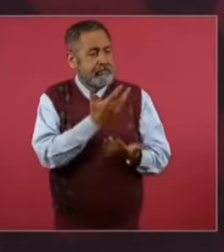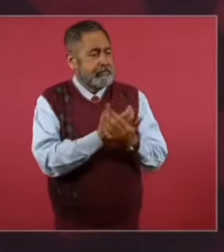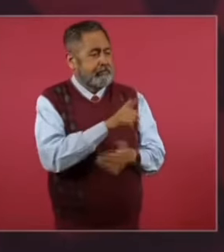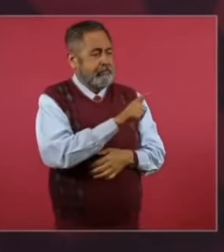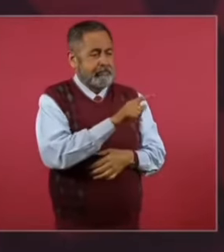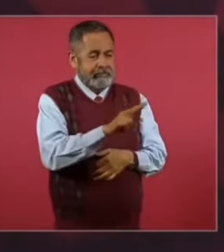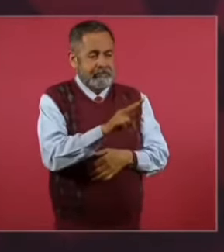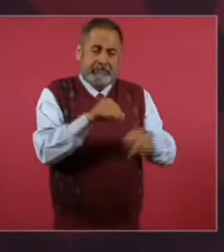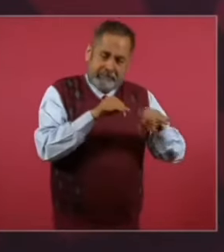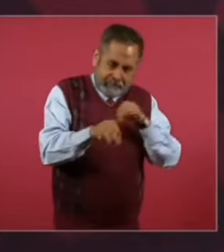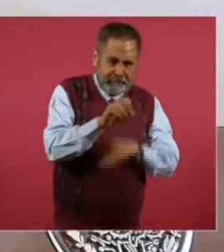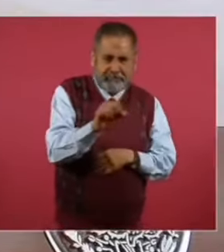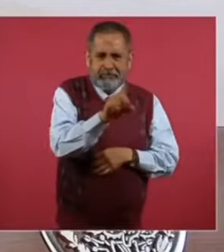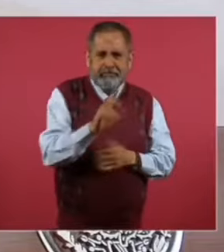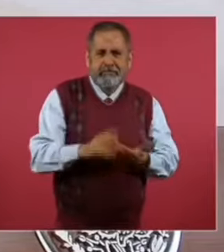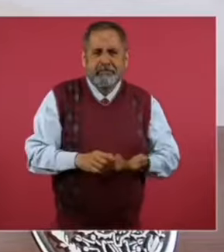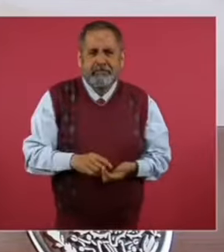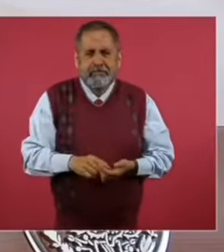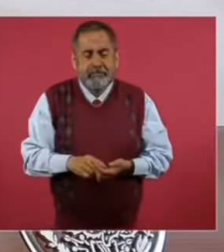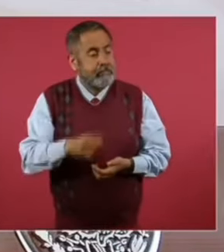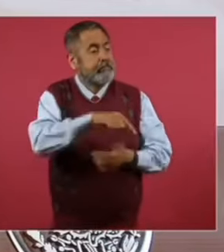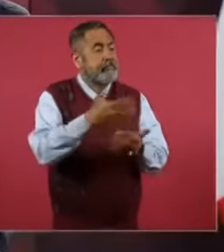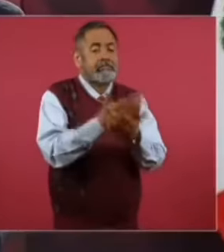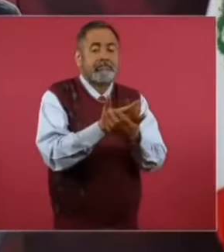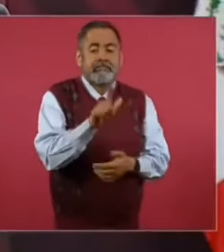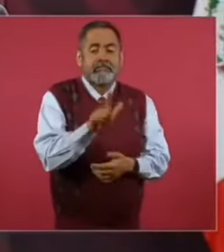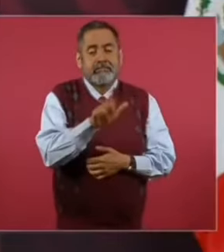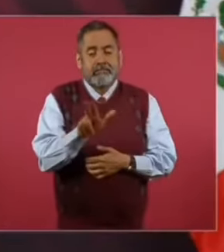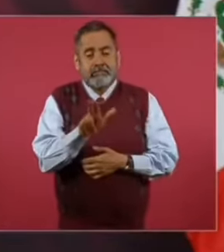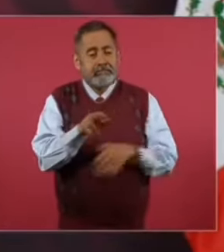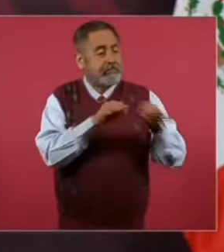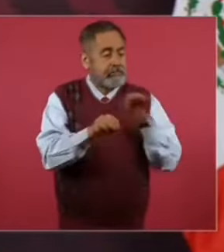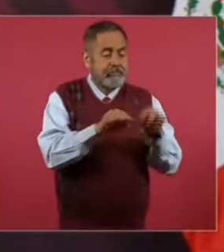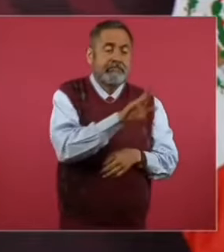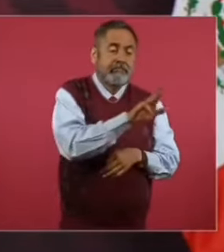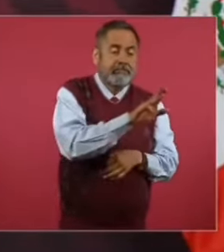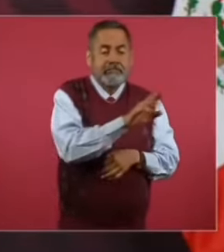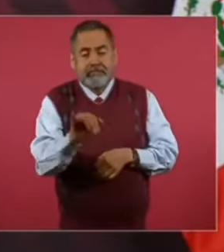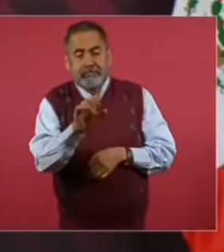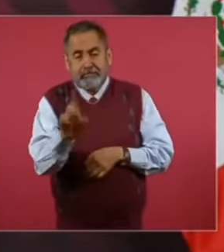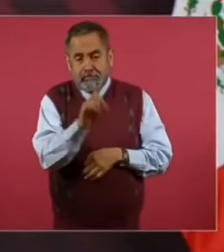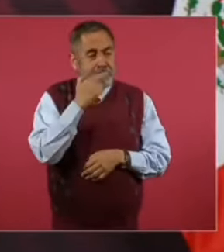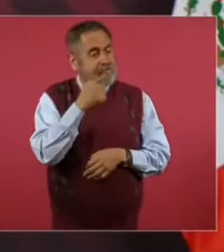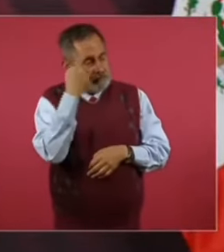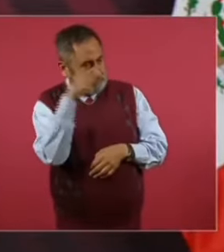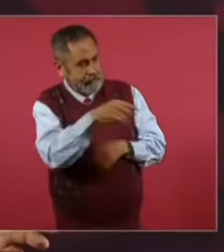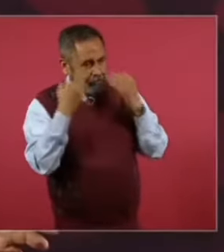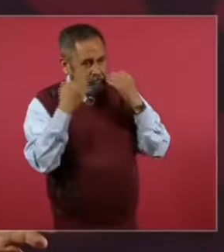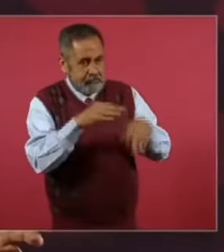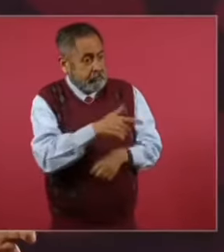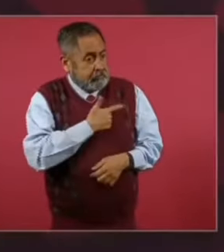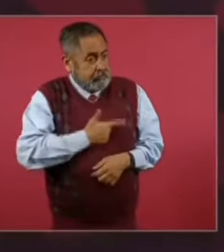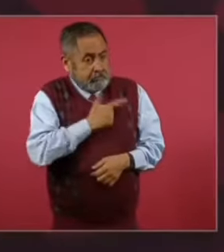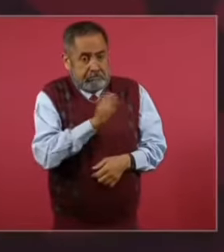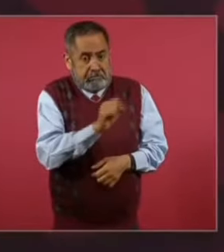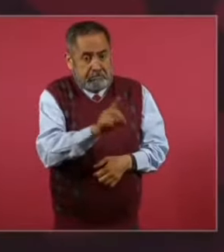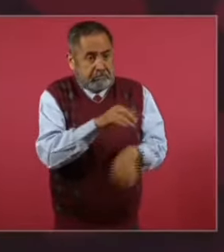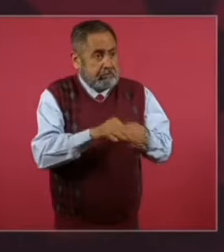¿no?, lunes y martes, y que trabajen de miércoles a domingo, que les gusta el fin de